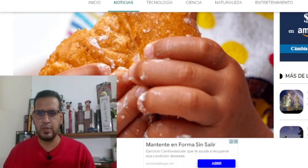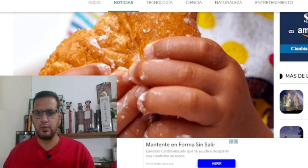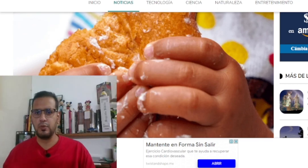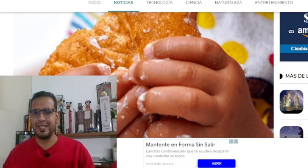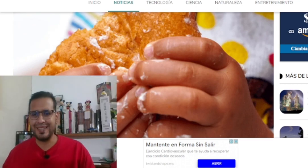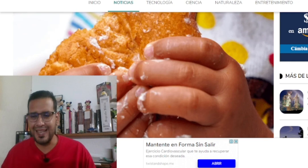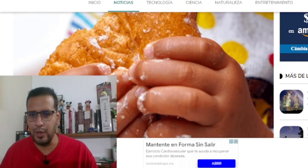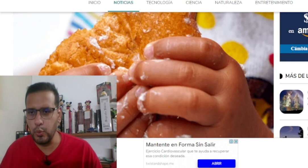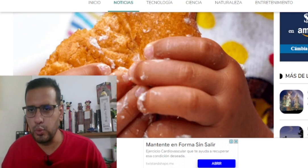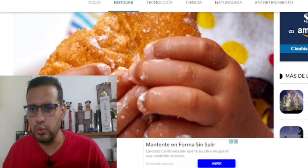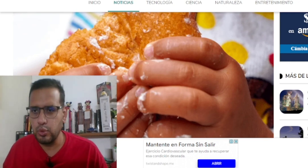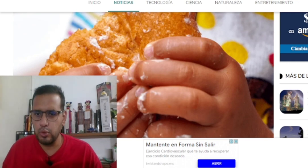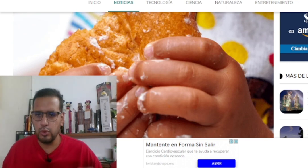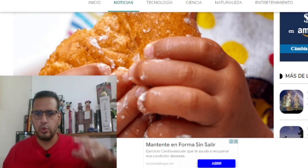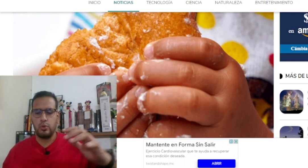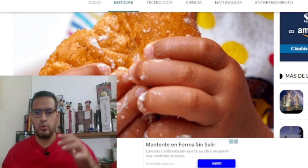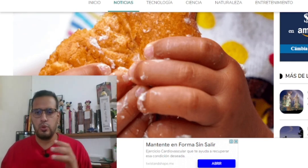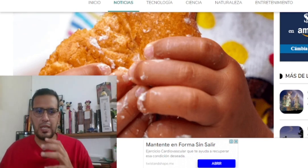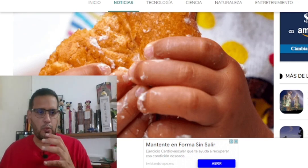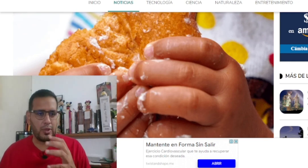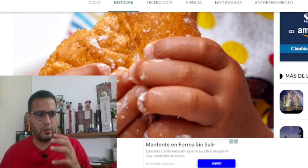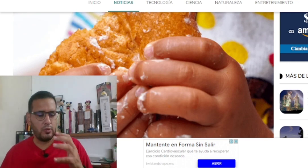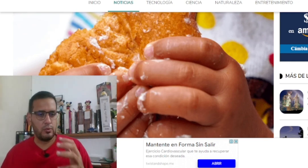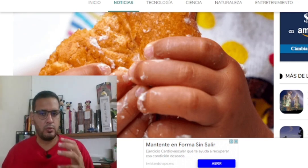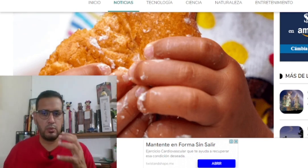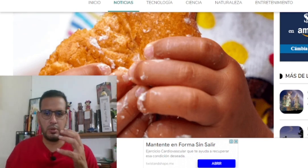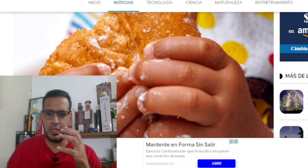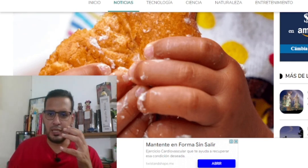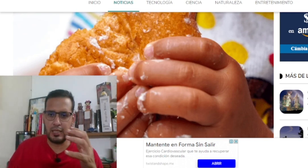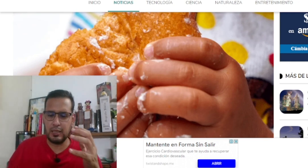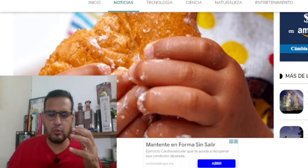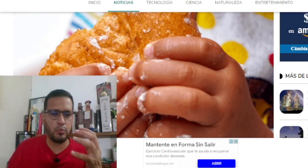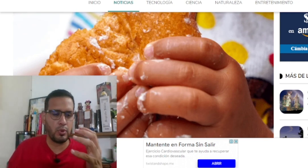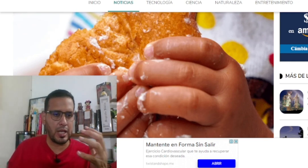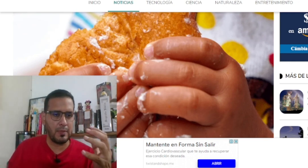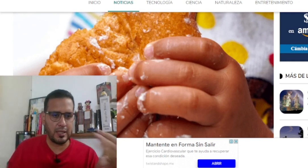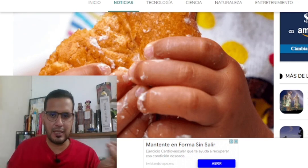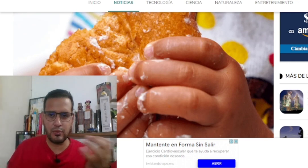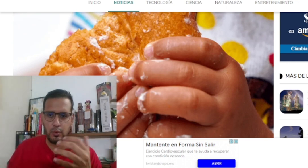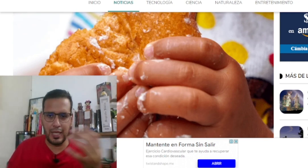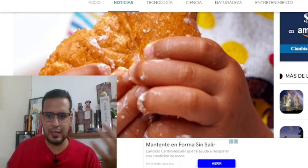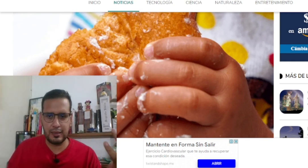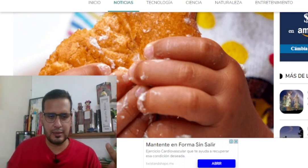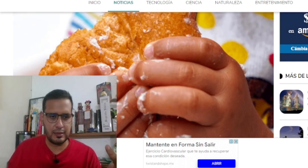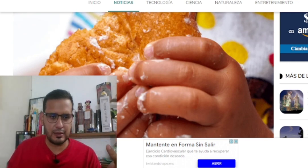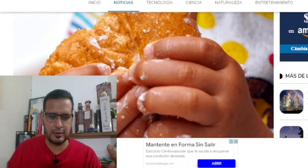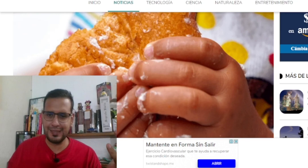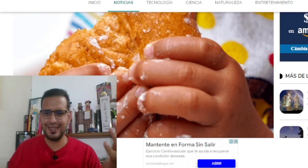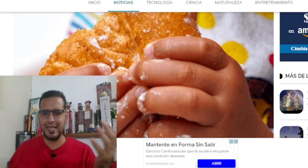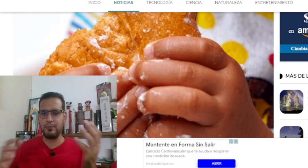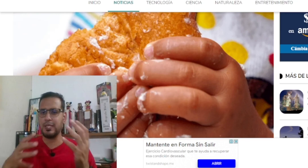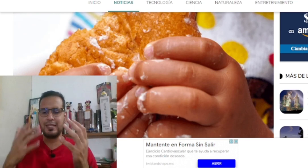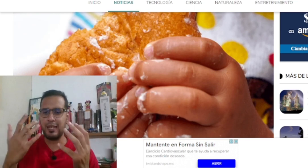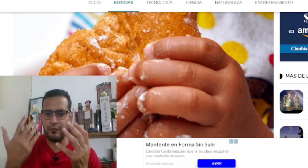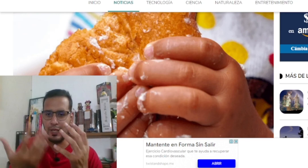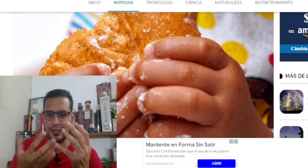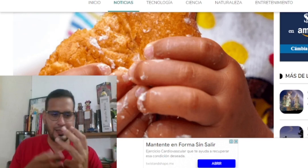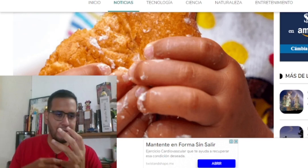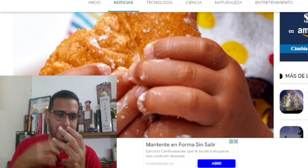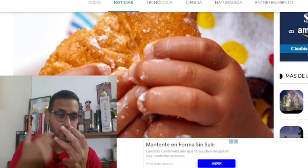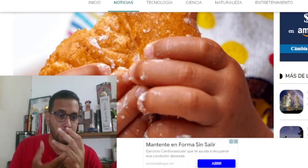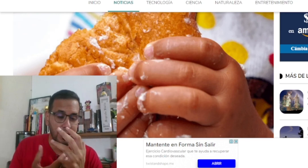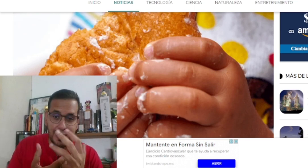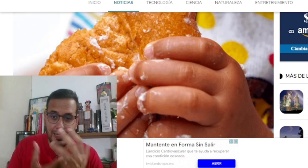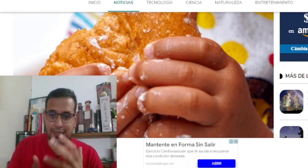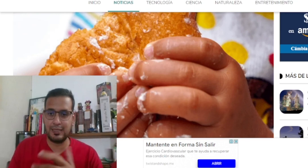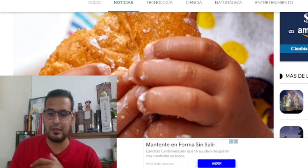en la cuestión de salud, en la cuestión de un programa nacional desde la infancia,